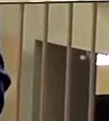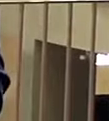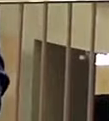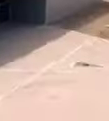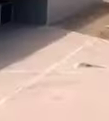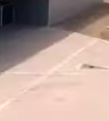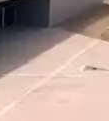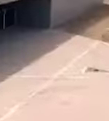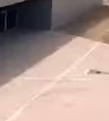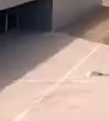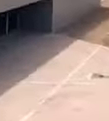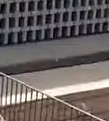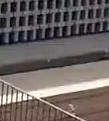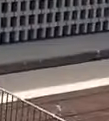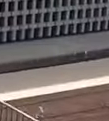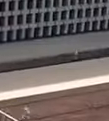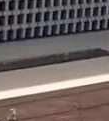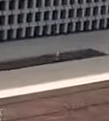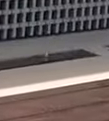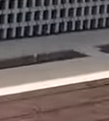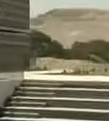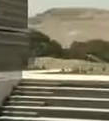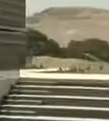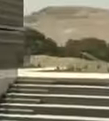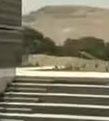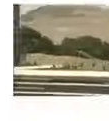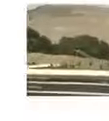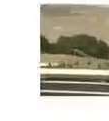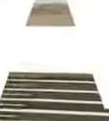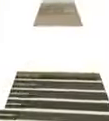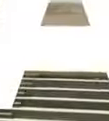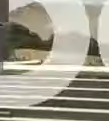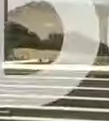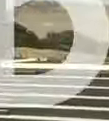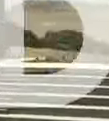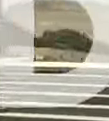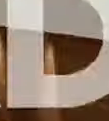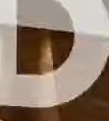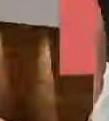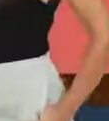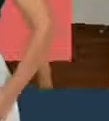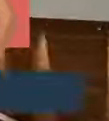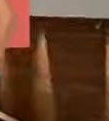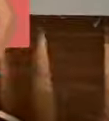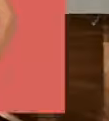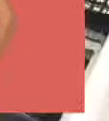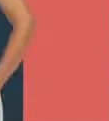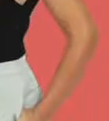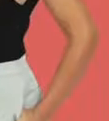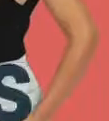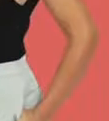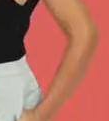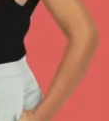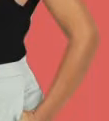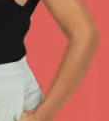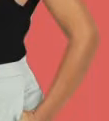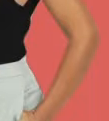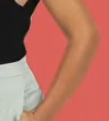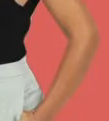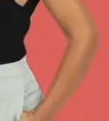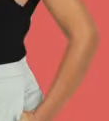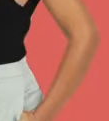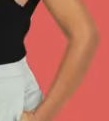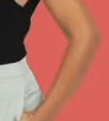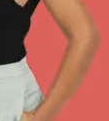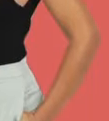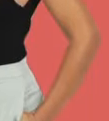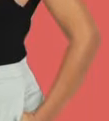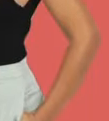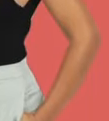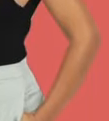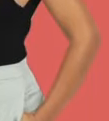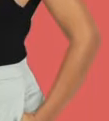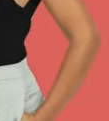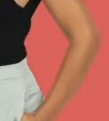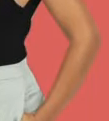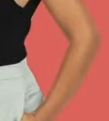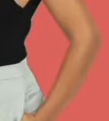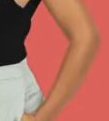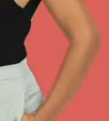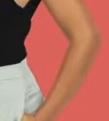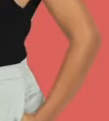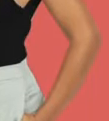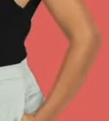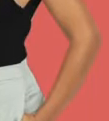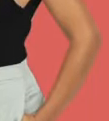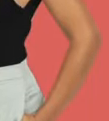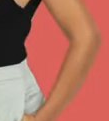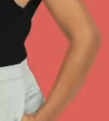cultura milenaria. Esto es Museo Sin Límites. Este sábado a las 4:30 de la tarde por TV